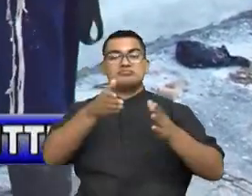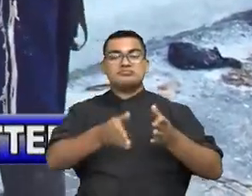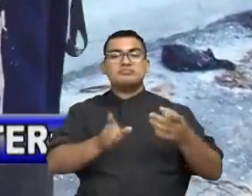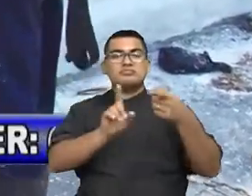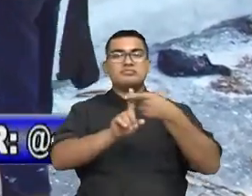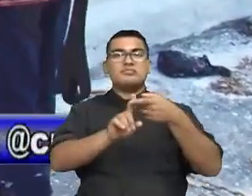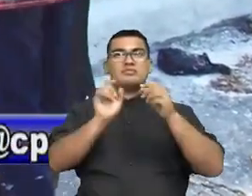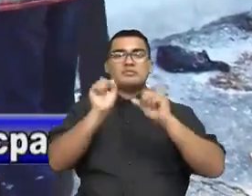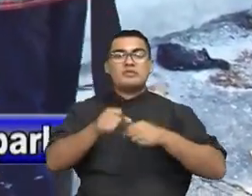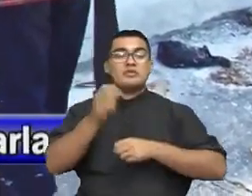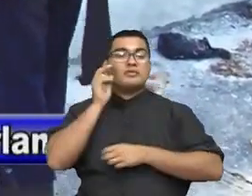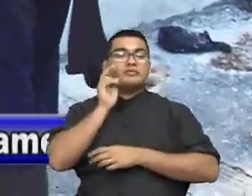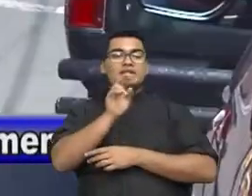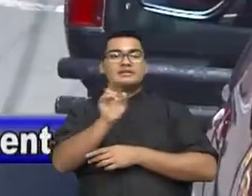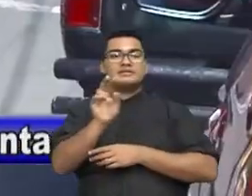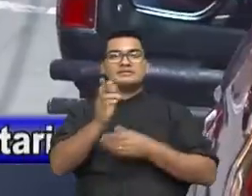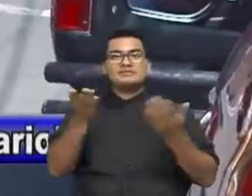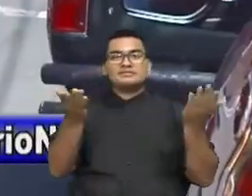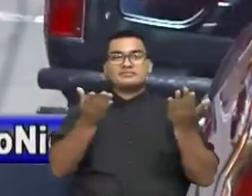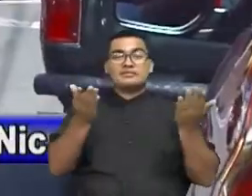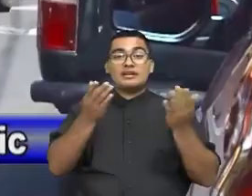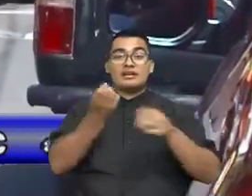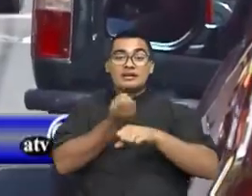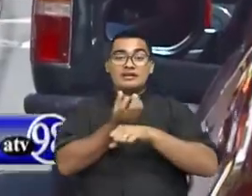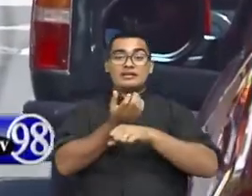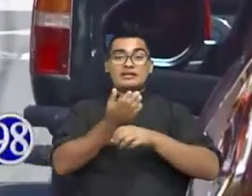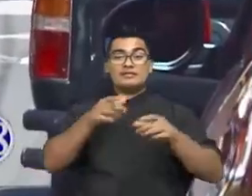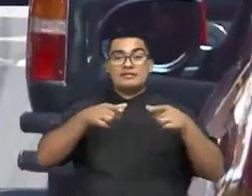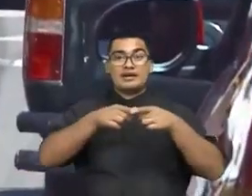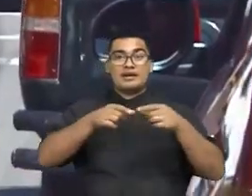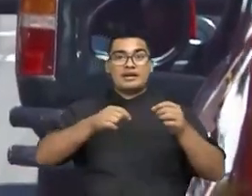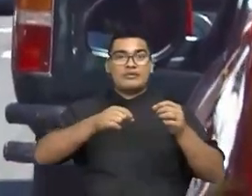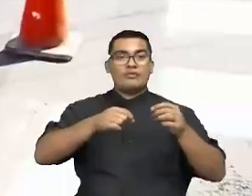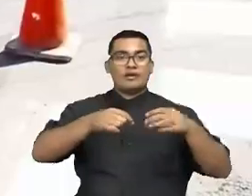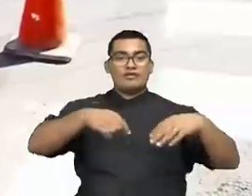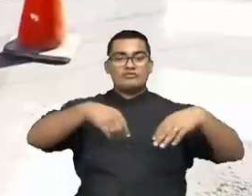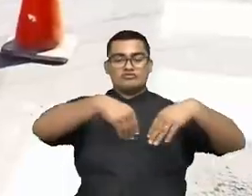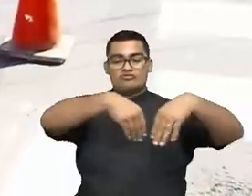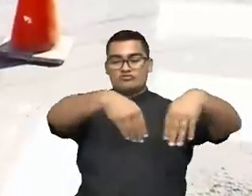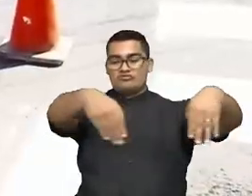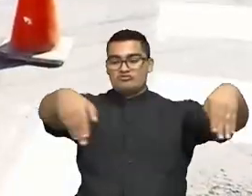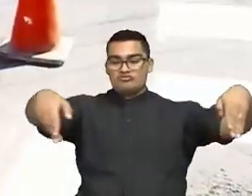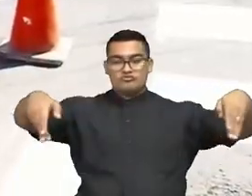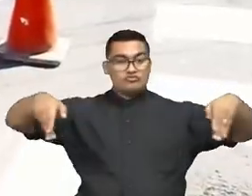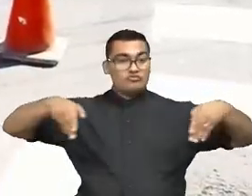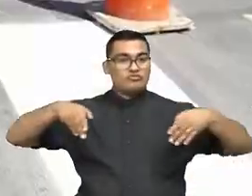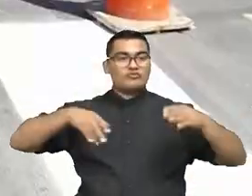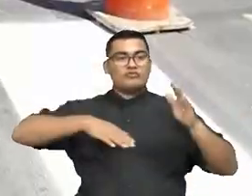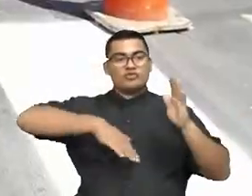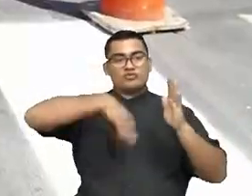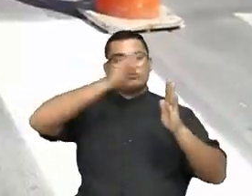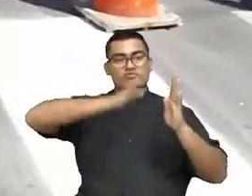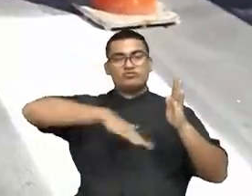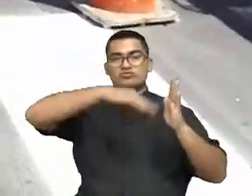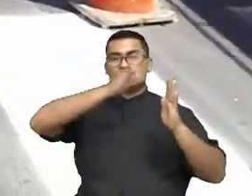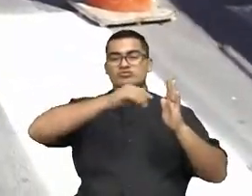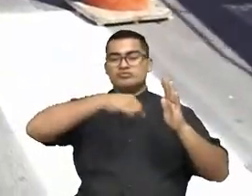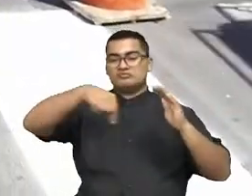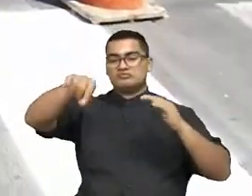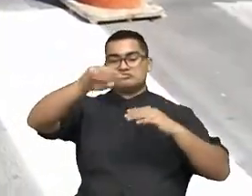pudimos constatar que la alcaldía de Managua pintaba el muro perimetral y señalizaba la zona cercana a este